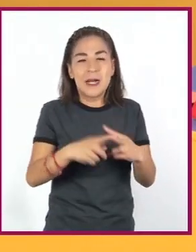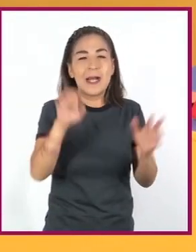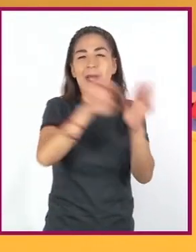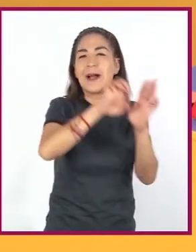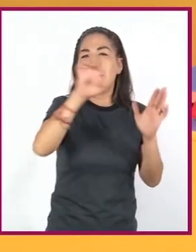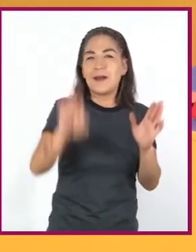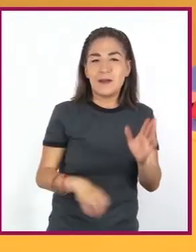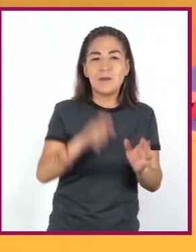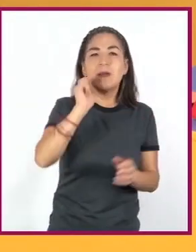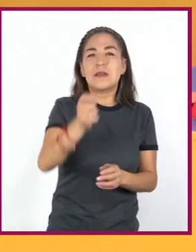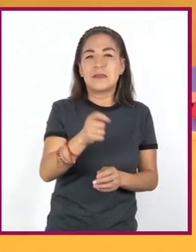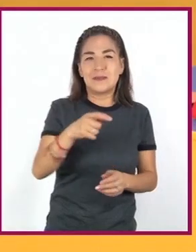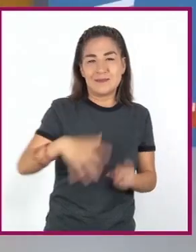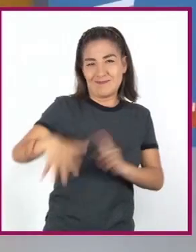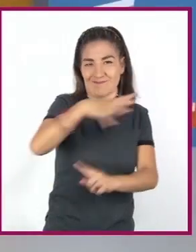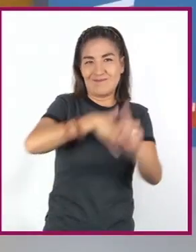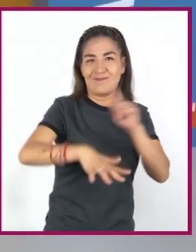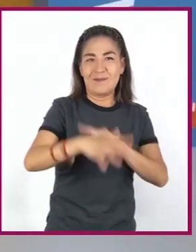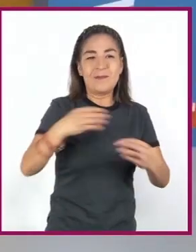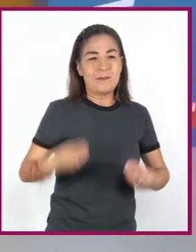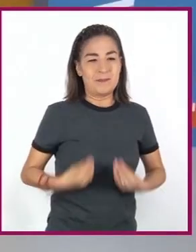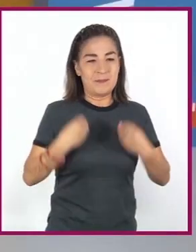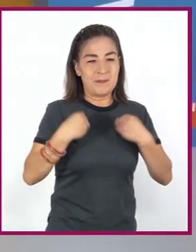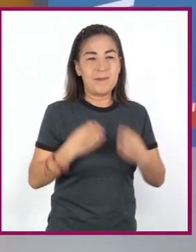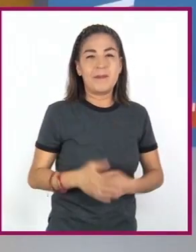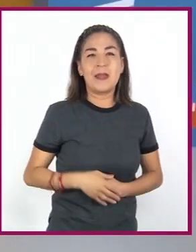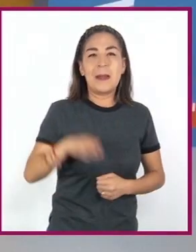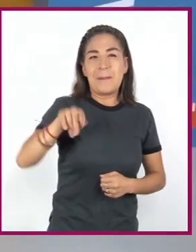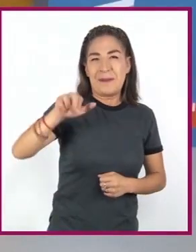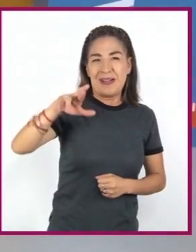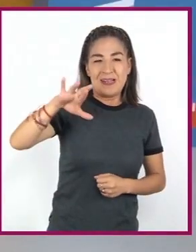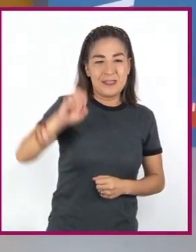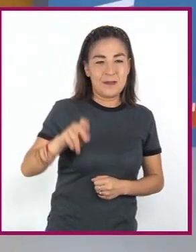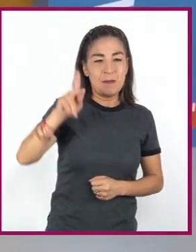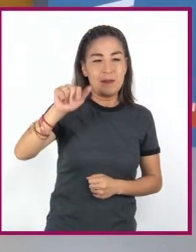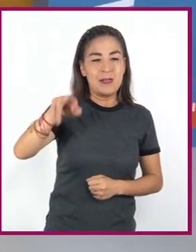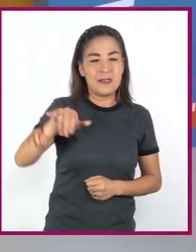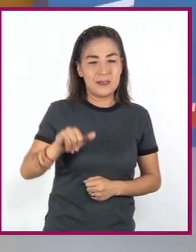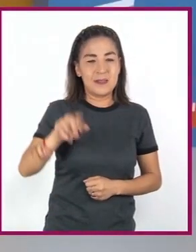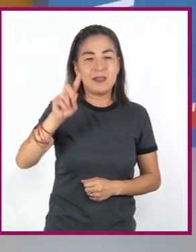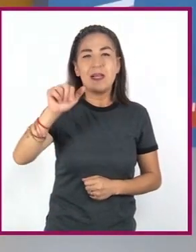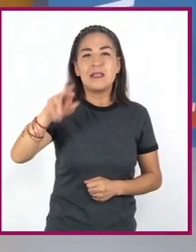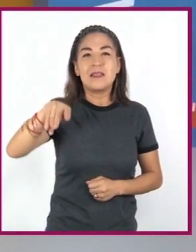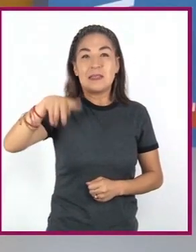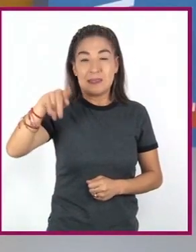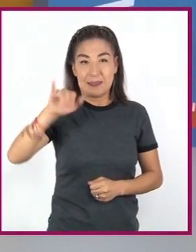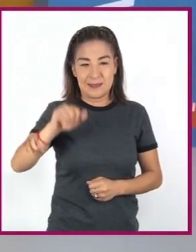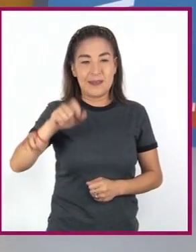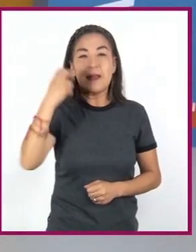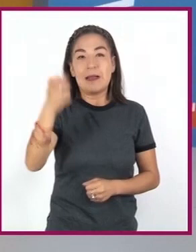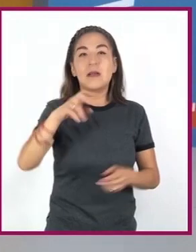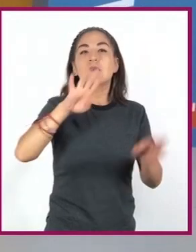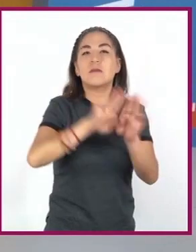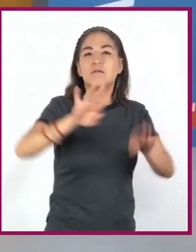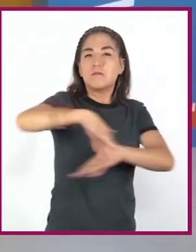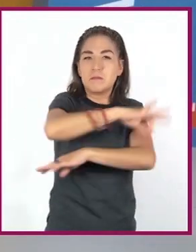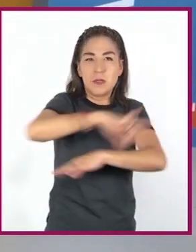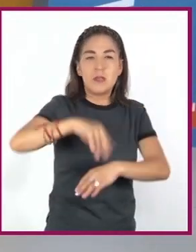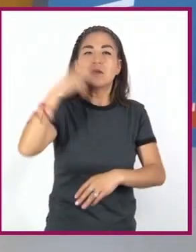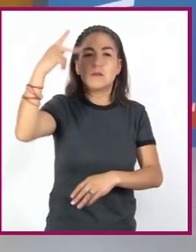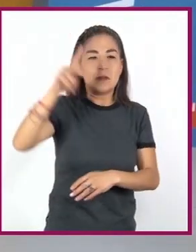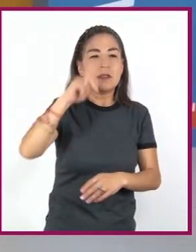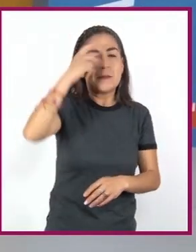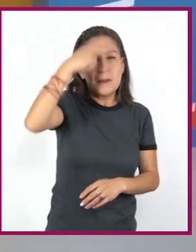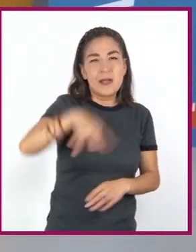de la geometría en nuestro entorno. Mario Panidarki fue un arquitecto urbanista mexicano. Formó parte del equipo